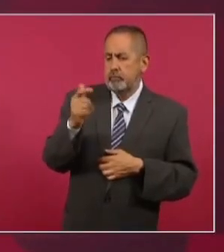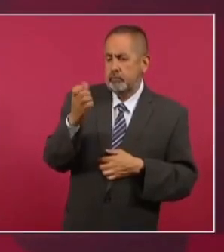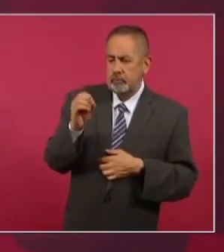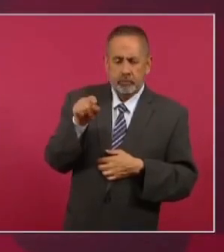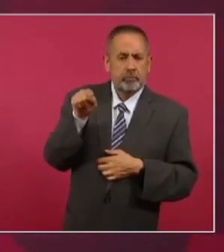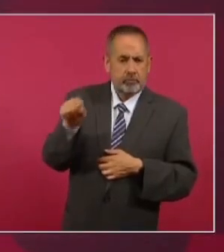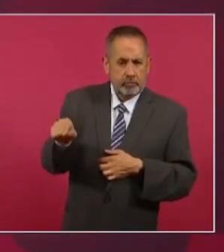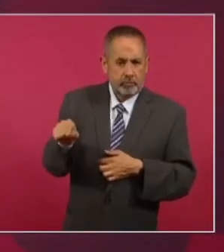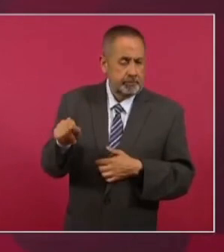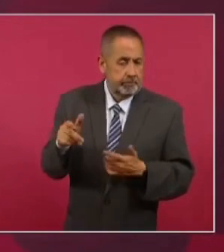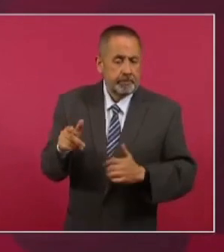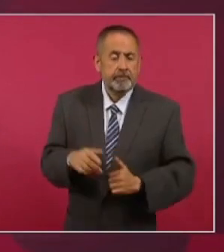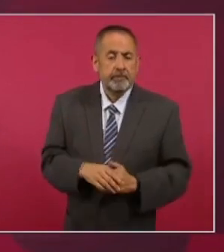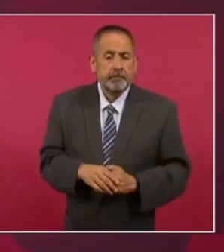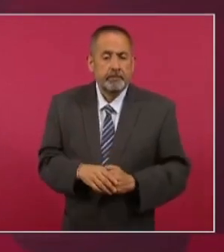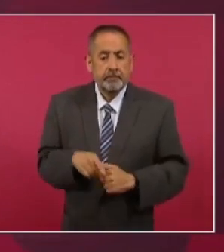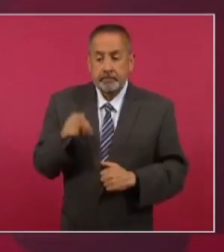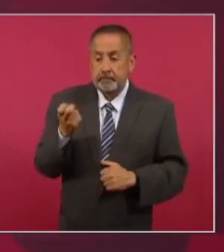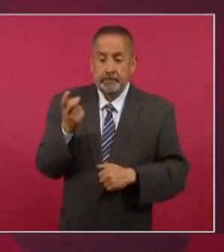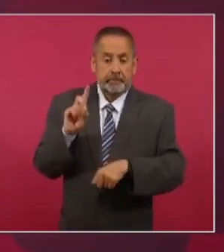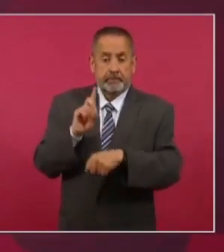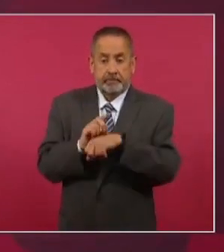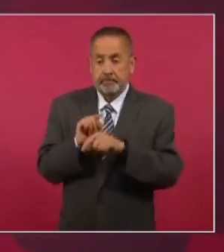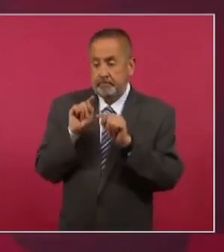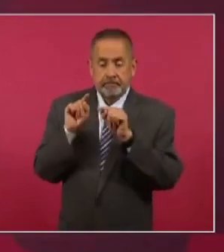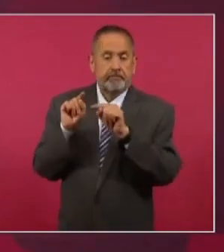porque ese día